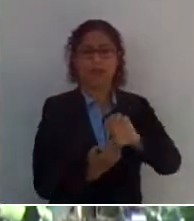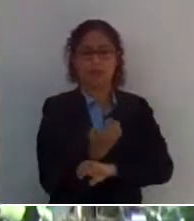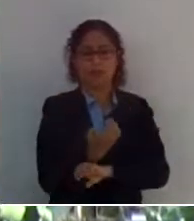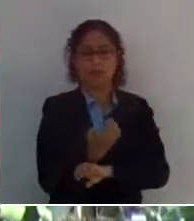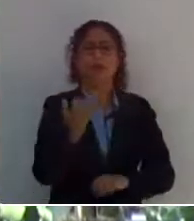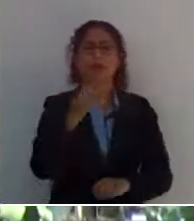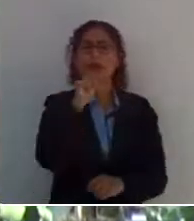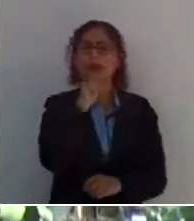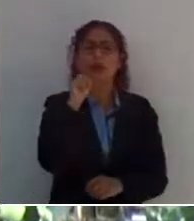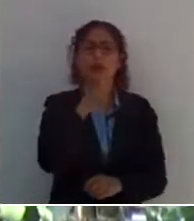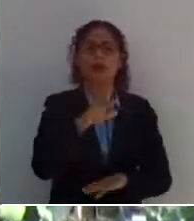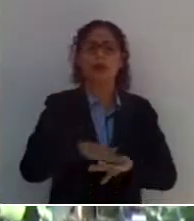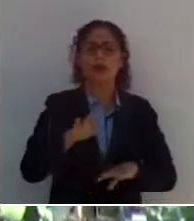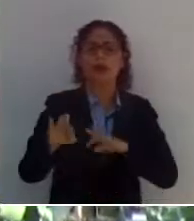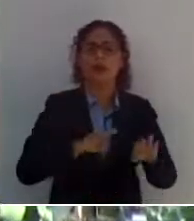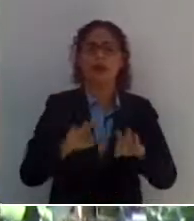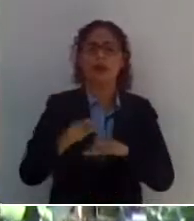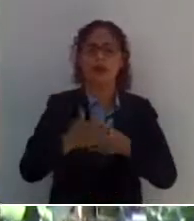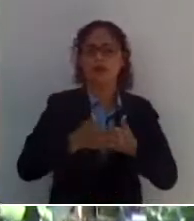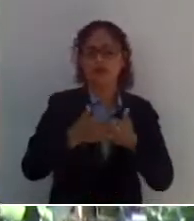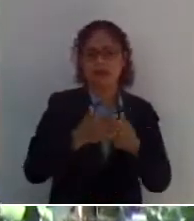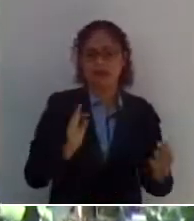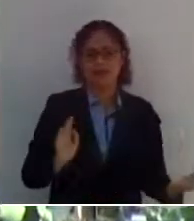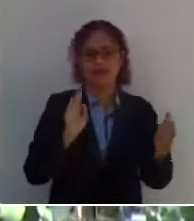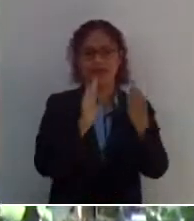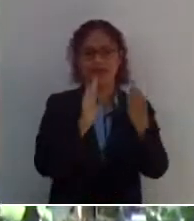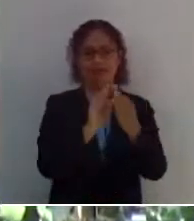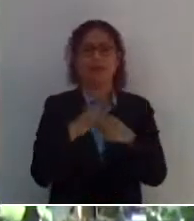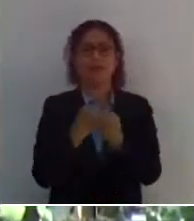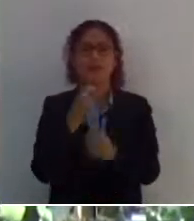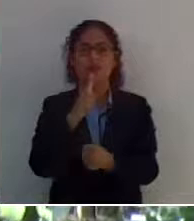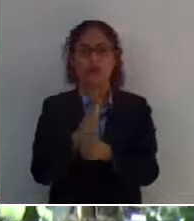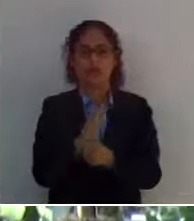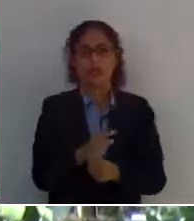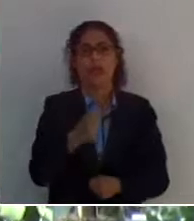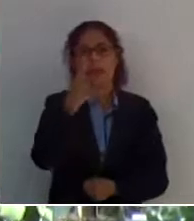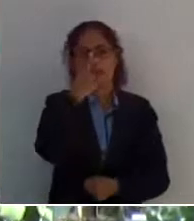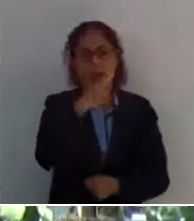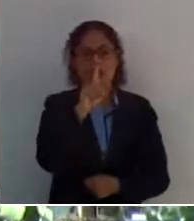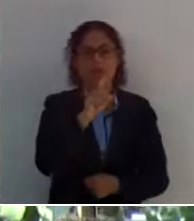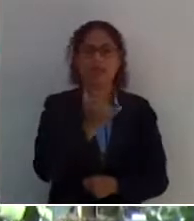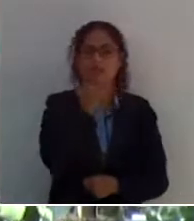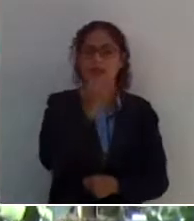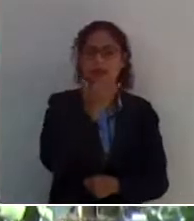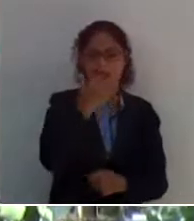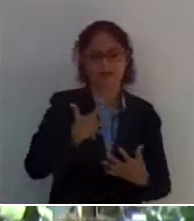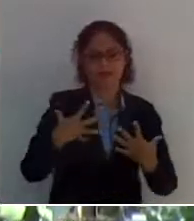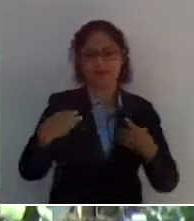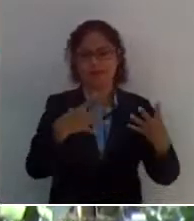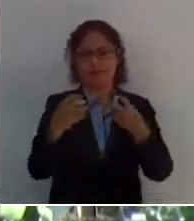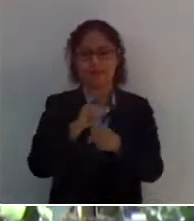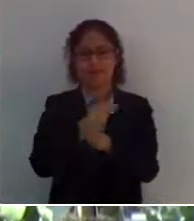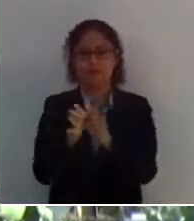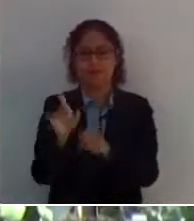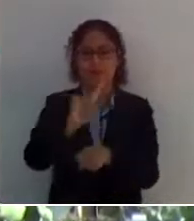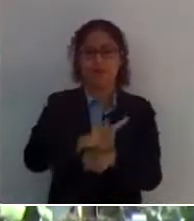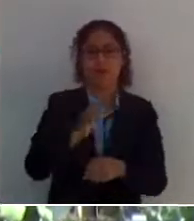siguen estableciendo labores de proximidad social para evitar mayores contagios de la pandemia que hoy